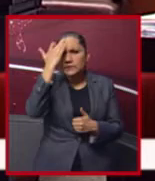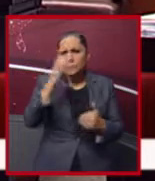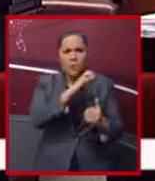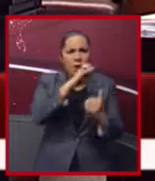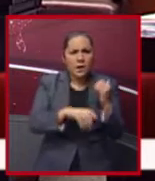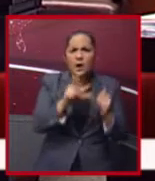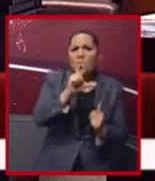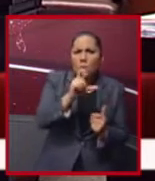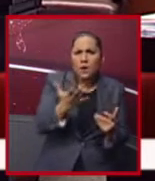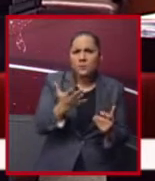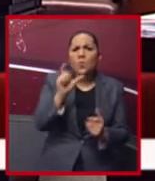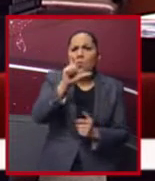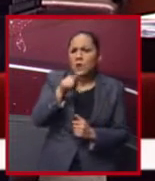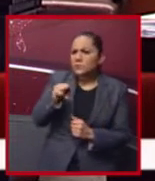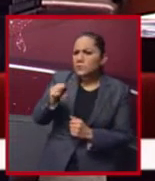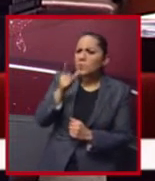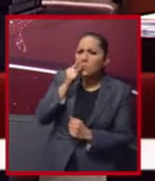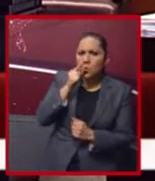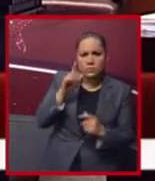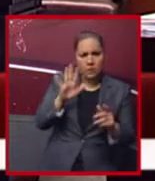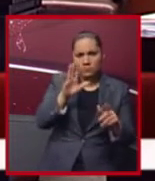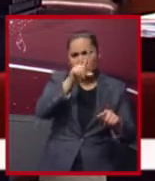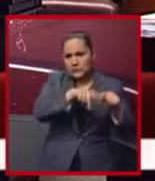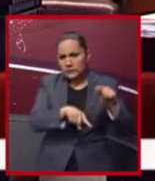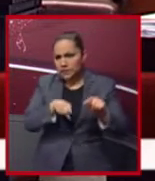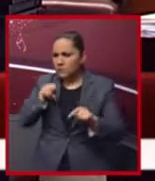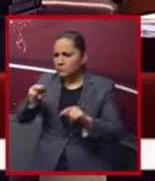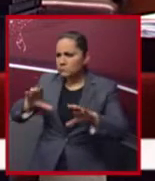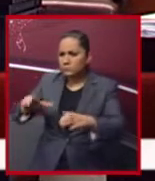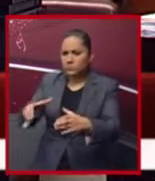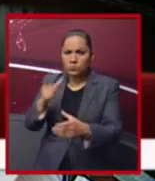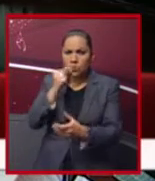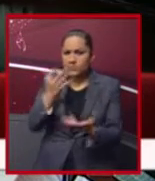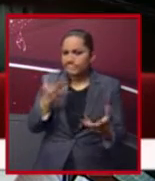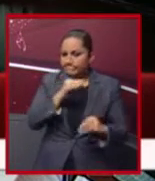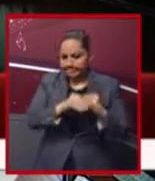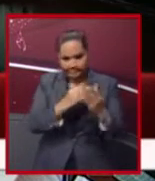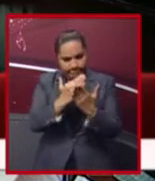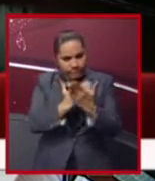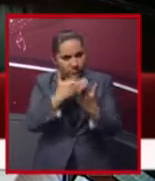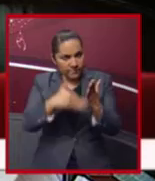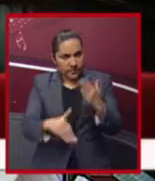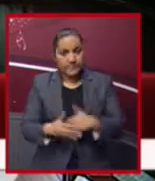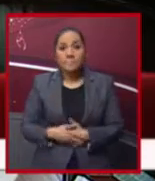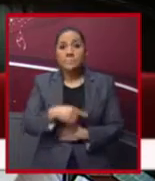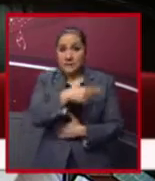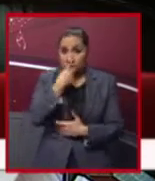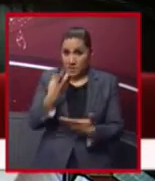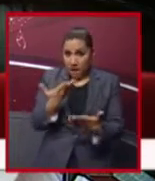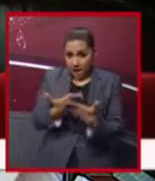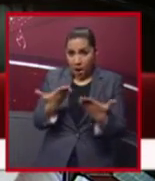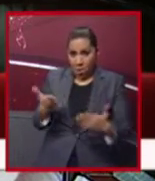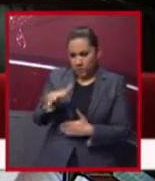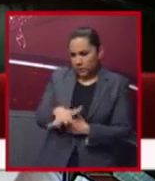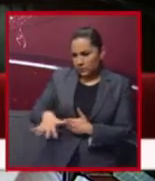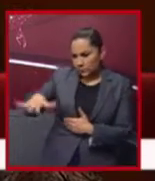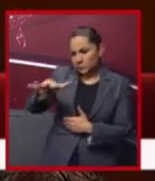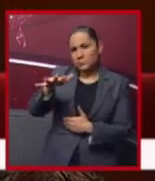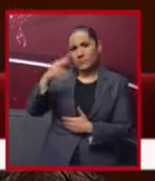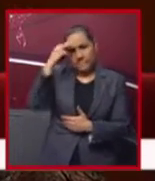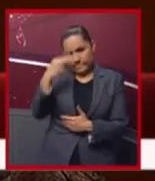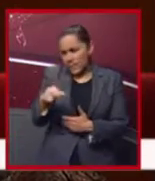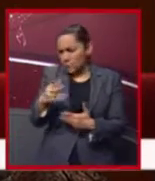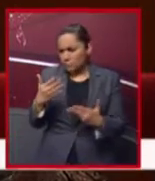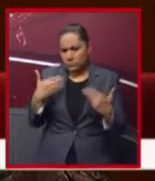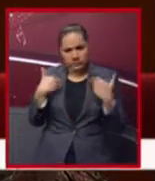civiles. El ombudsman aseveró que por graves que sean las circunstancias, no se debe renunciar a la institucionalidad democrática,